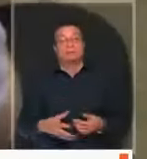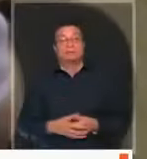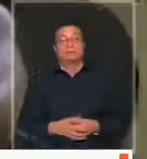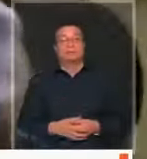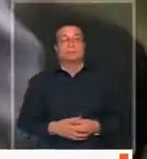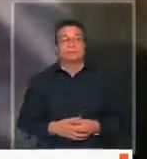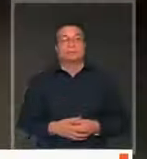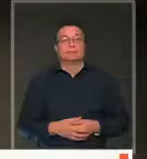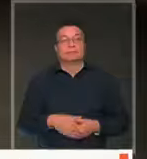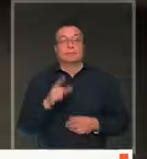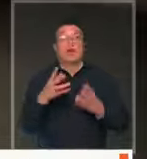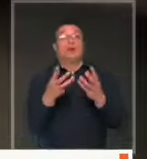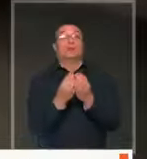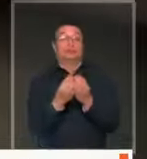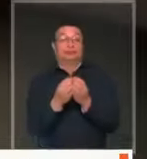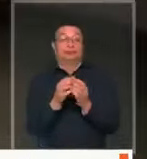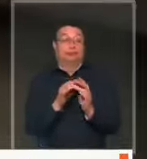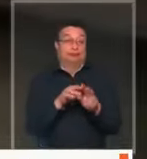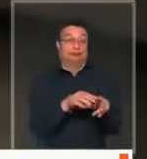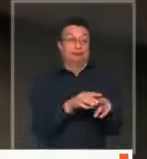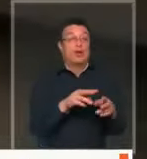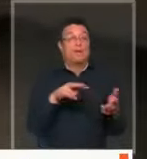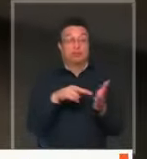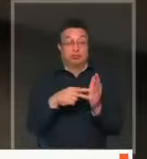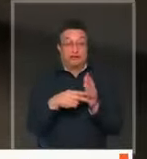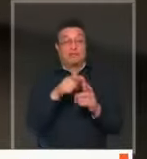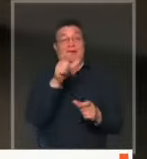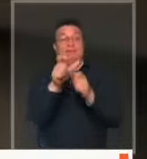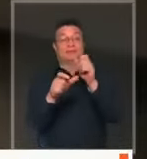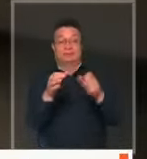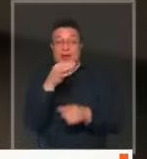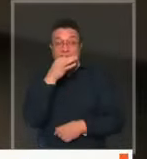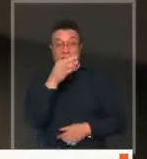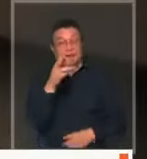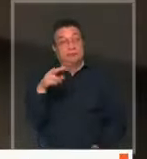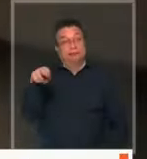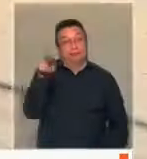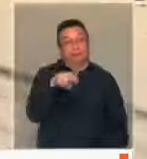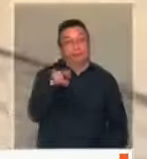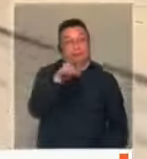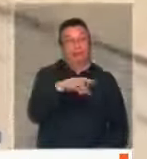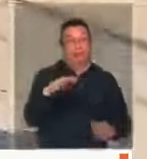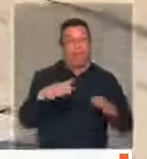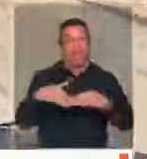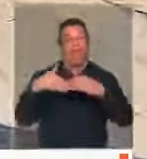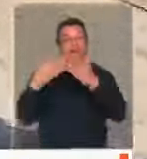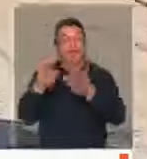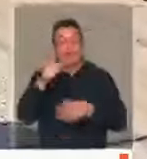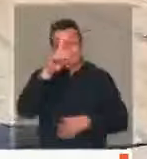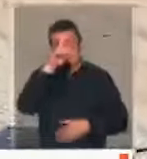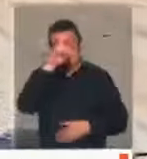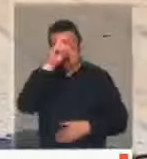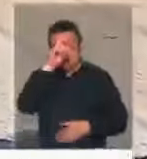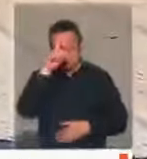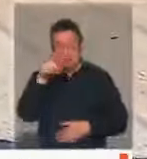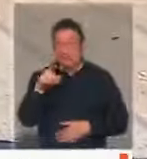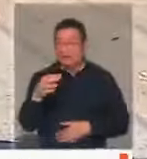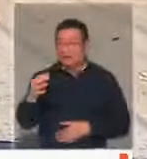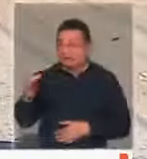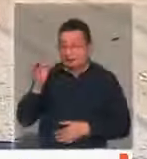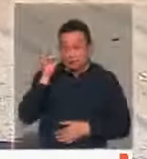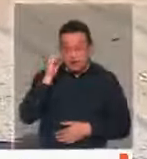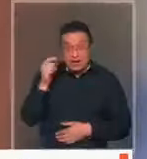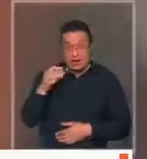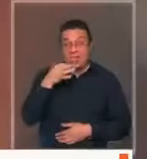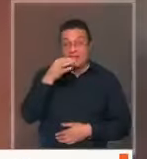minutos. Sí. Y aparte que va lleno. Un problema que los usuarios dicen no es aislado. Afuera del recinto nos encontramos con Pilar. Asegura que